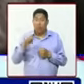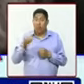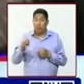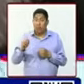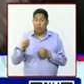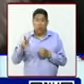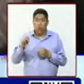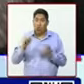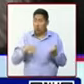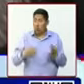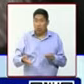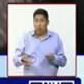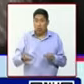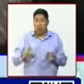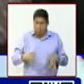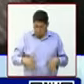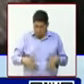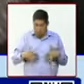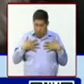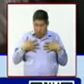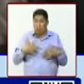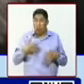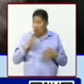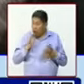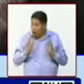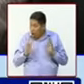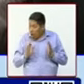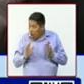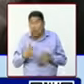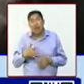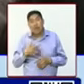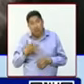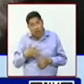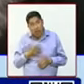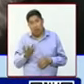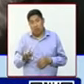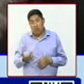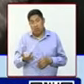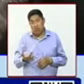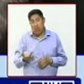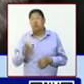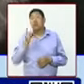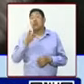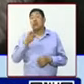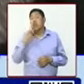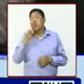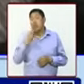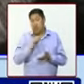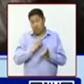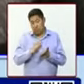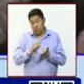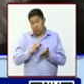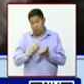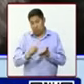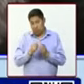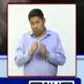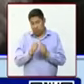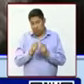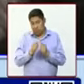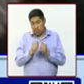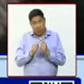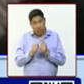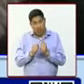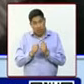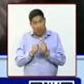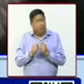está muerta, está viva, él siente. Tú le hablas y él siente. Tú le dices escribí por el celular, él